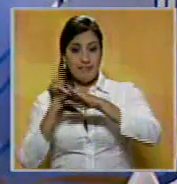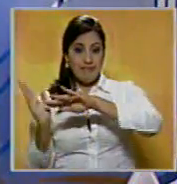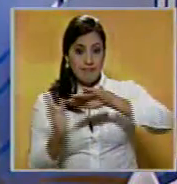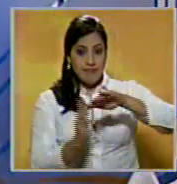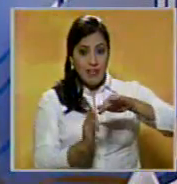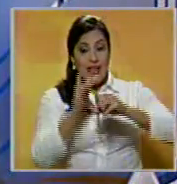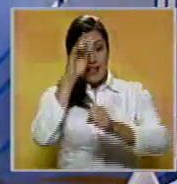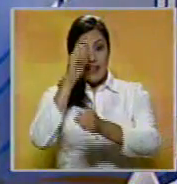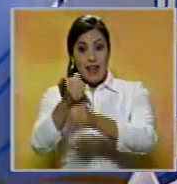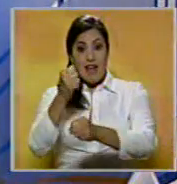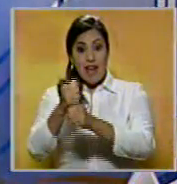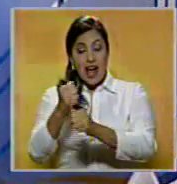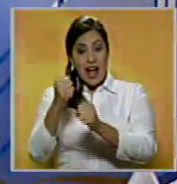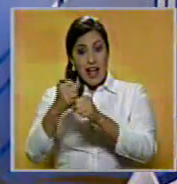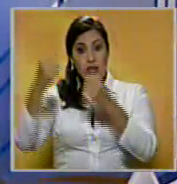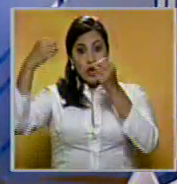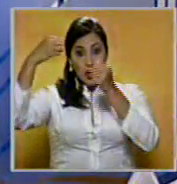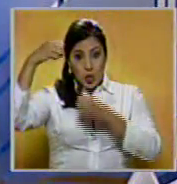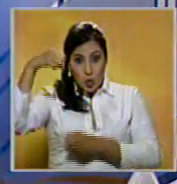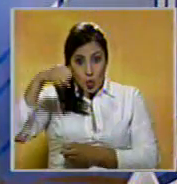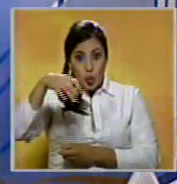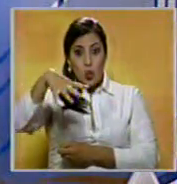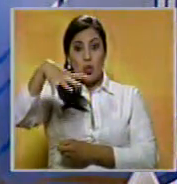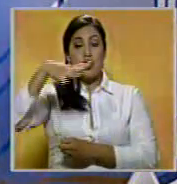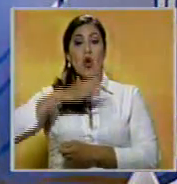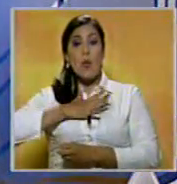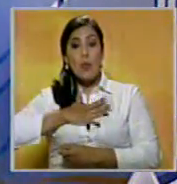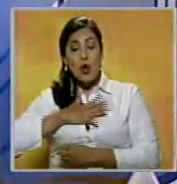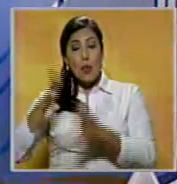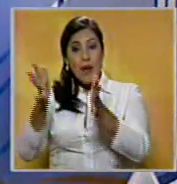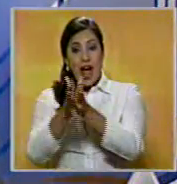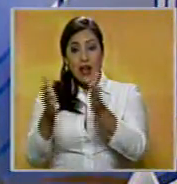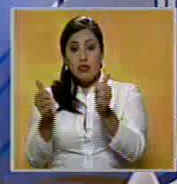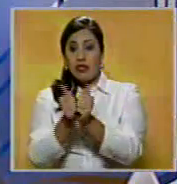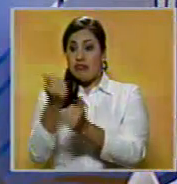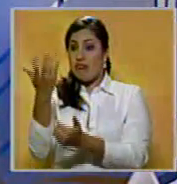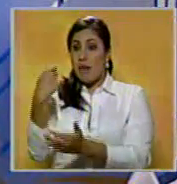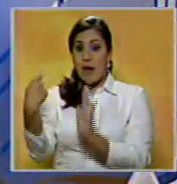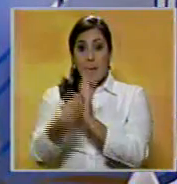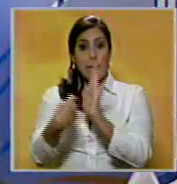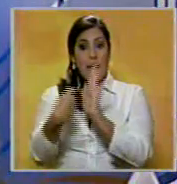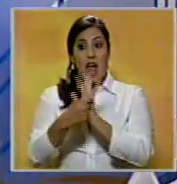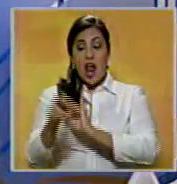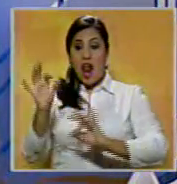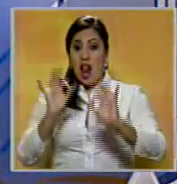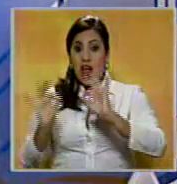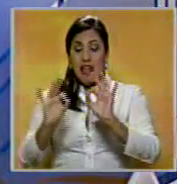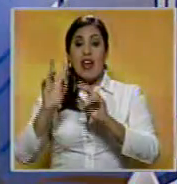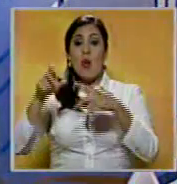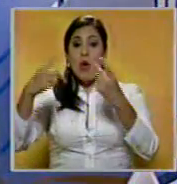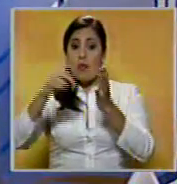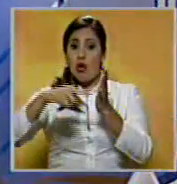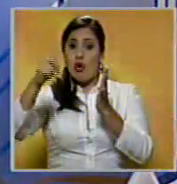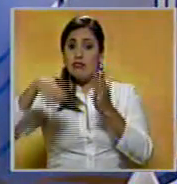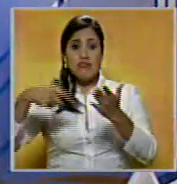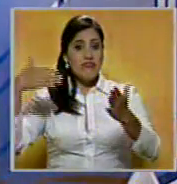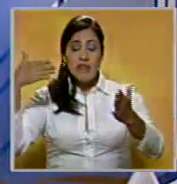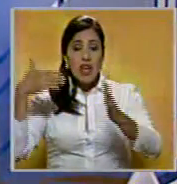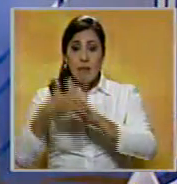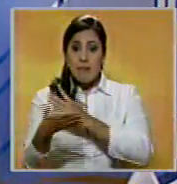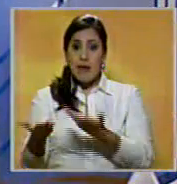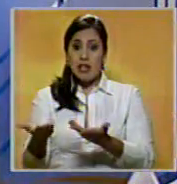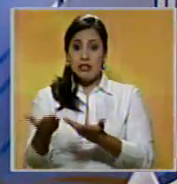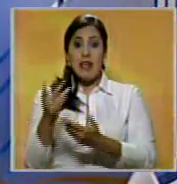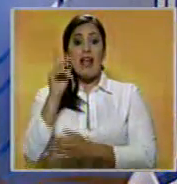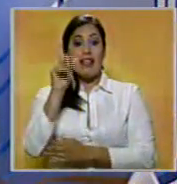Trabajadores de la Corporación Eléctrica en el estado Anzoátegui protestaron para exigir reivindicaciones laborales y discusión de la nueva contratación colectiva, la